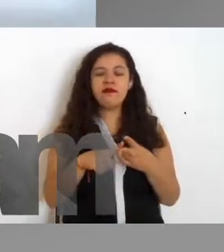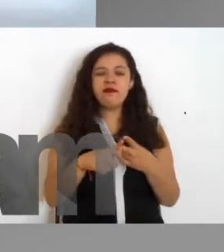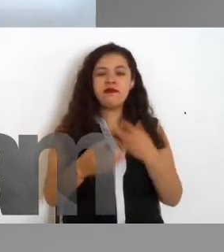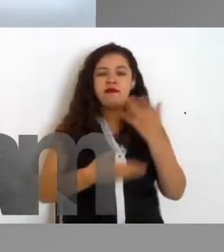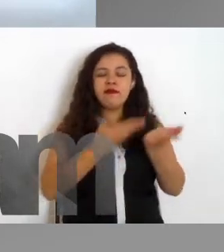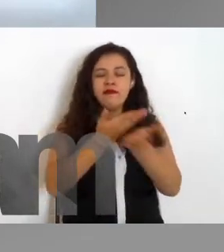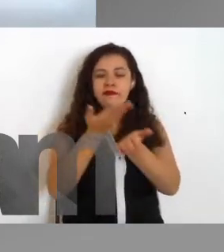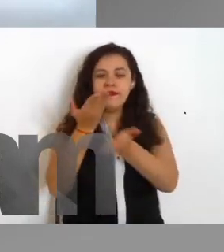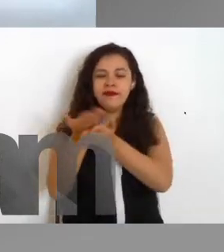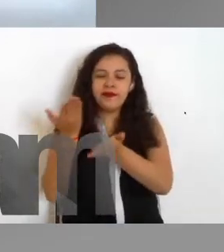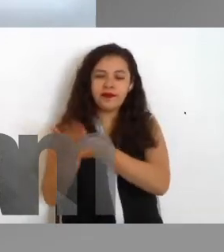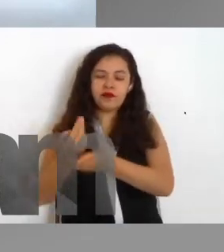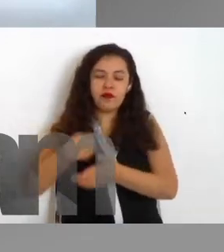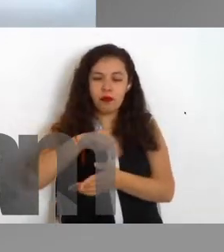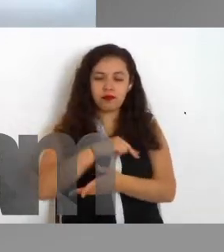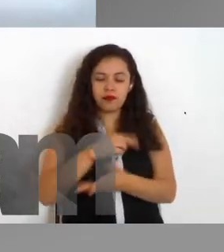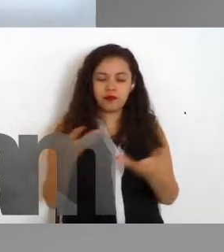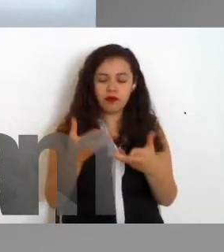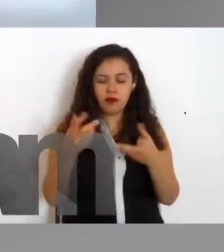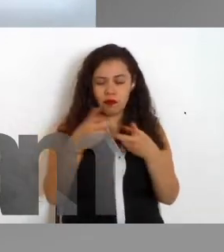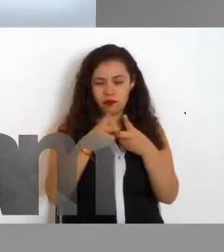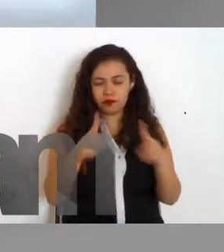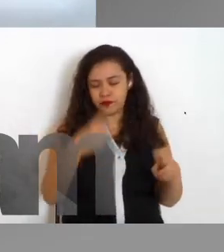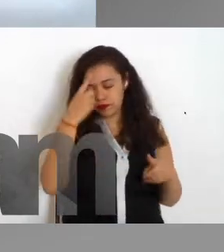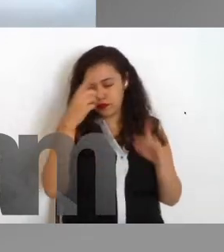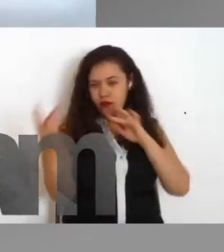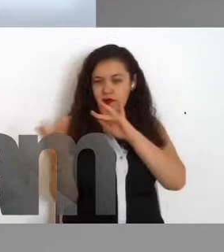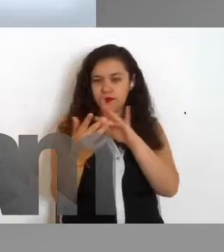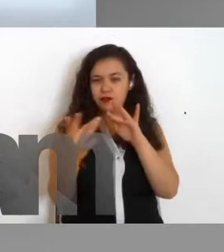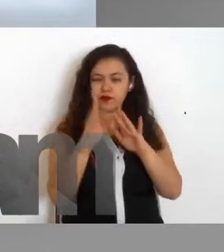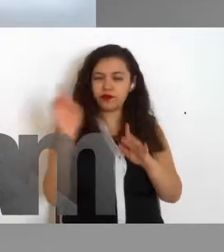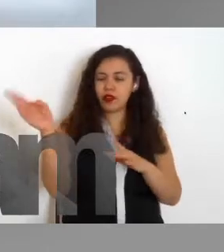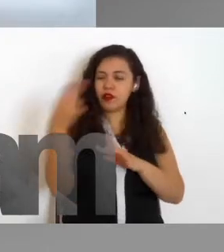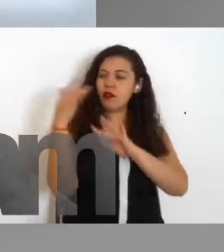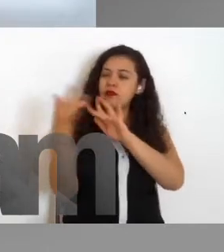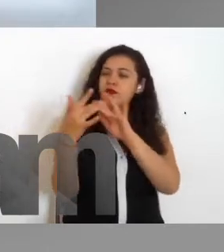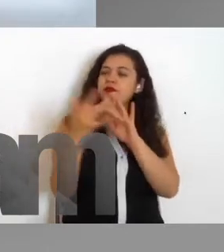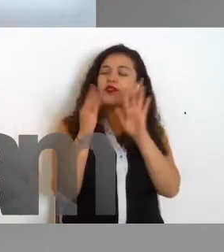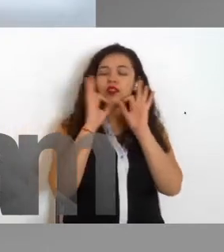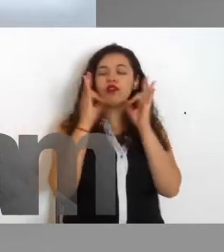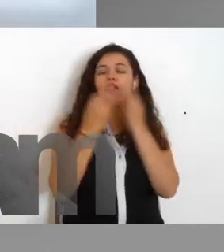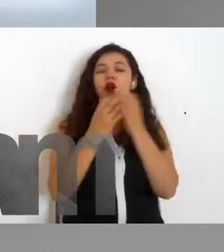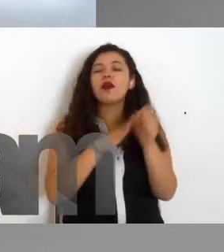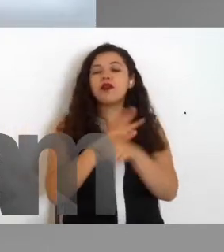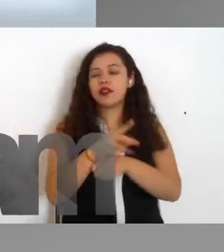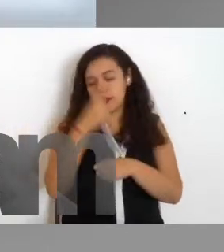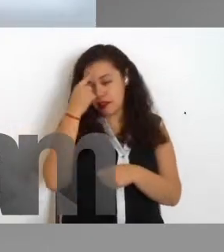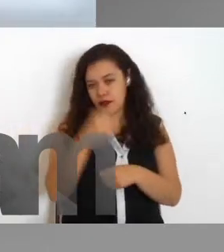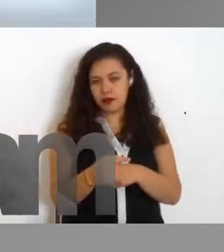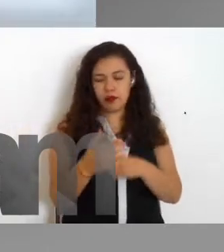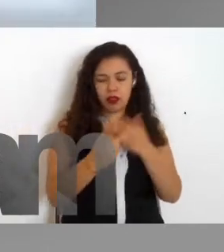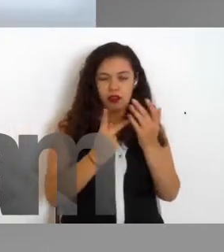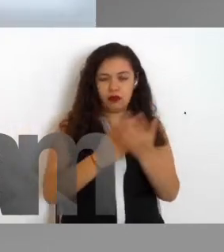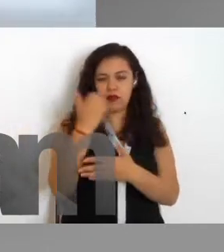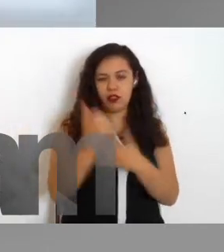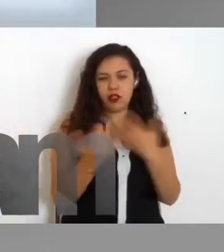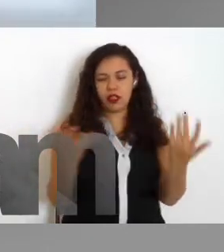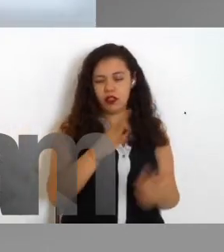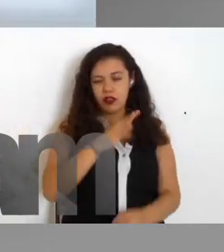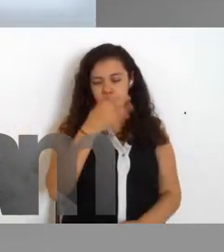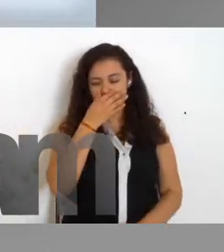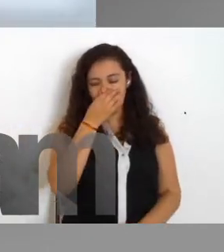podíamos desarrollar de vinculación con la universidad para llevar a cabo ese proyecto, ¿no? Entonces,